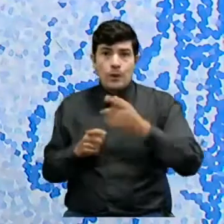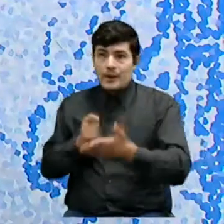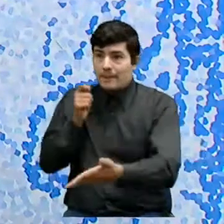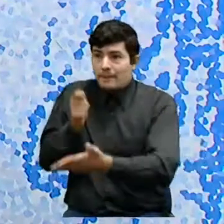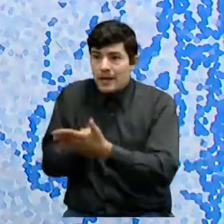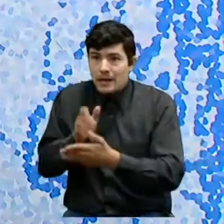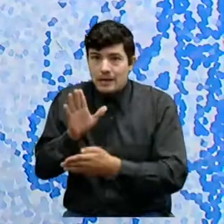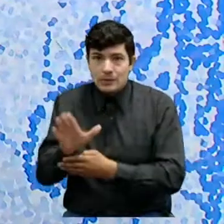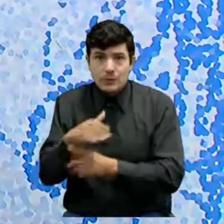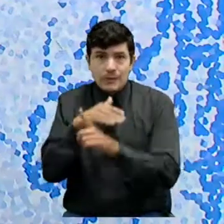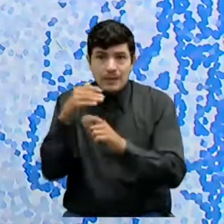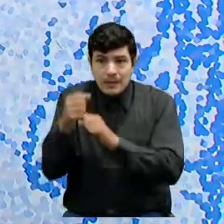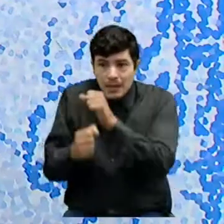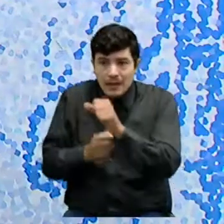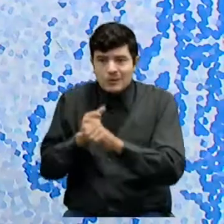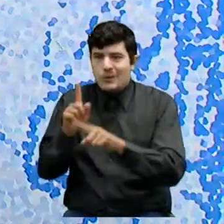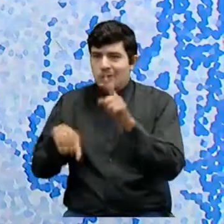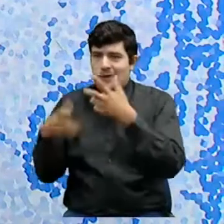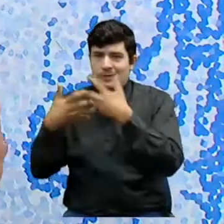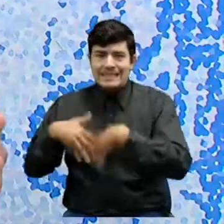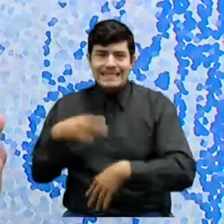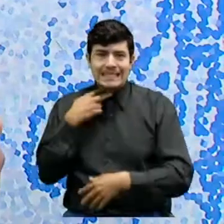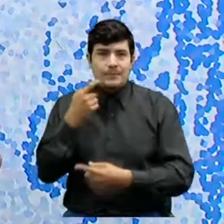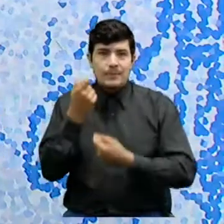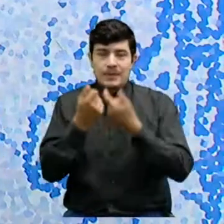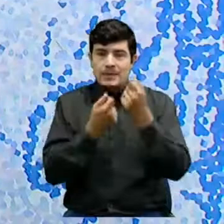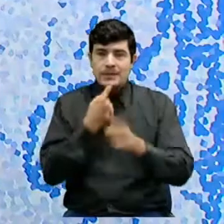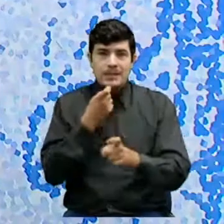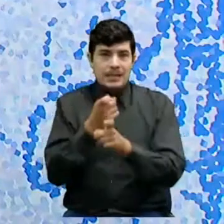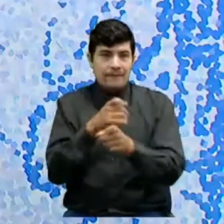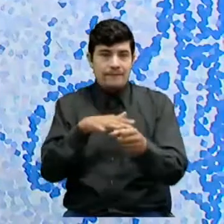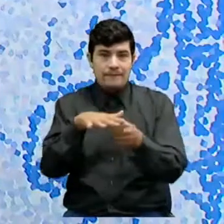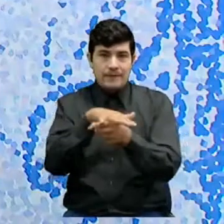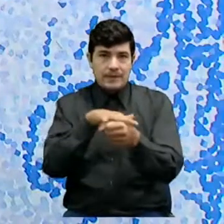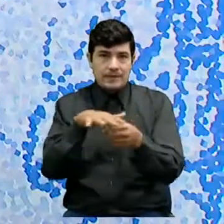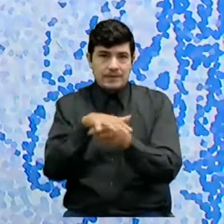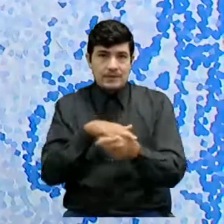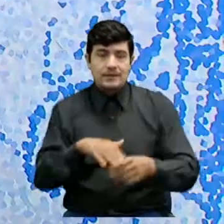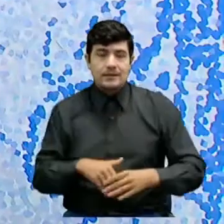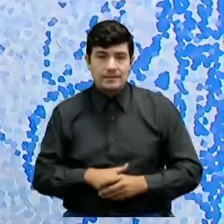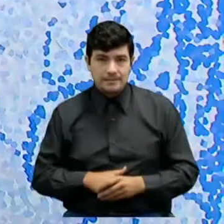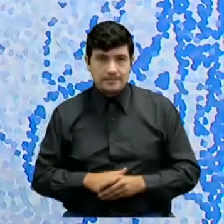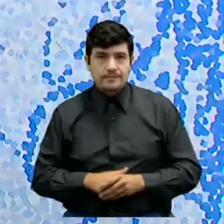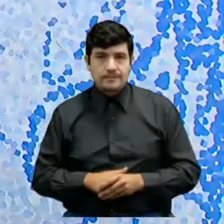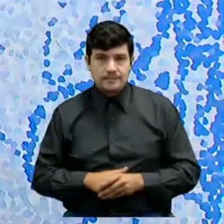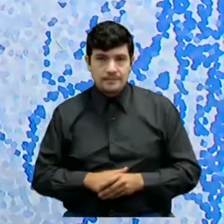de mitad de año. Hay una circunstancia establecida